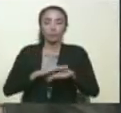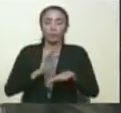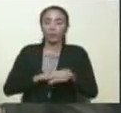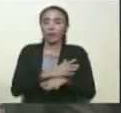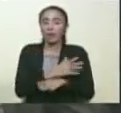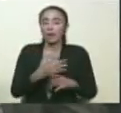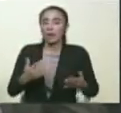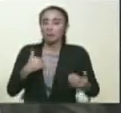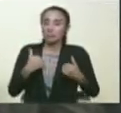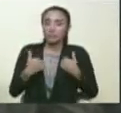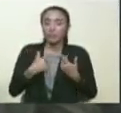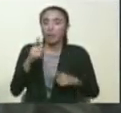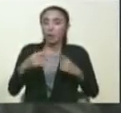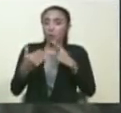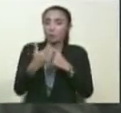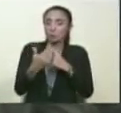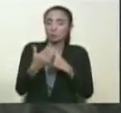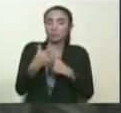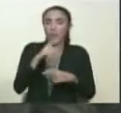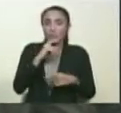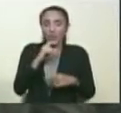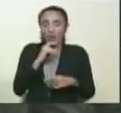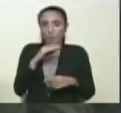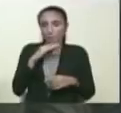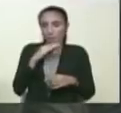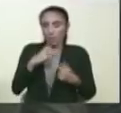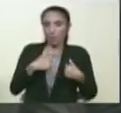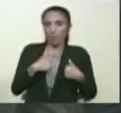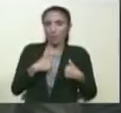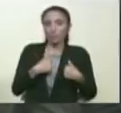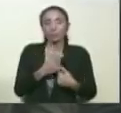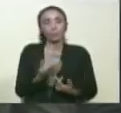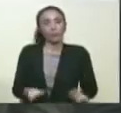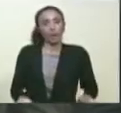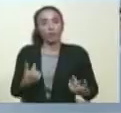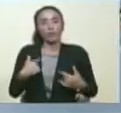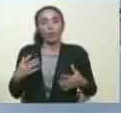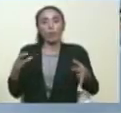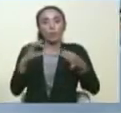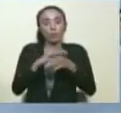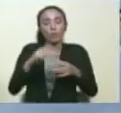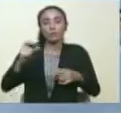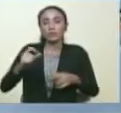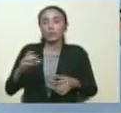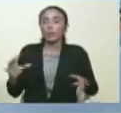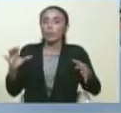Venezuela necesita ser amada, cohesionada, unida. Igualmente quiero anunciar,